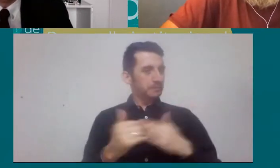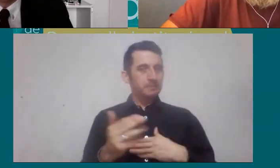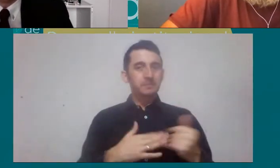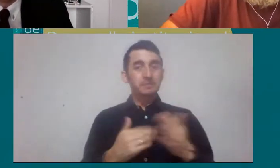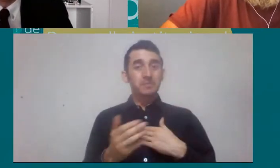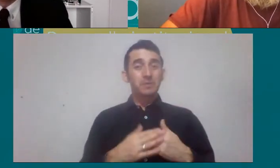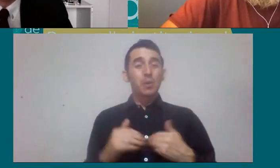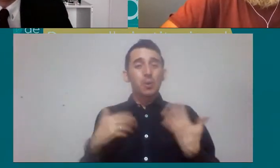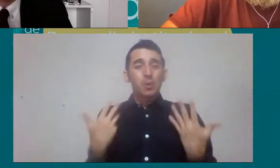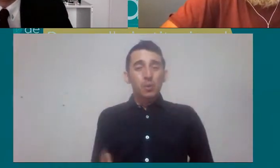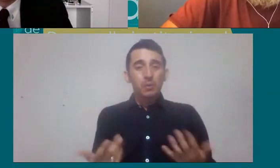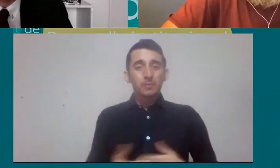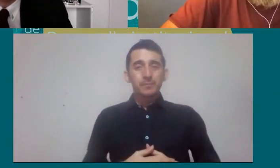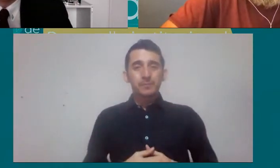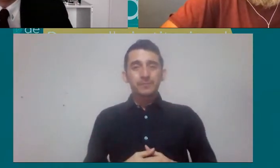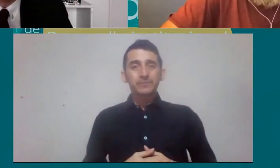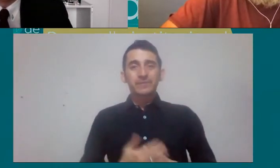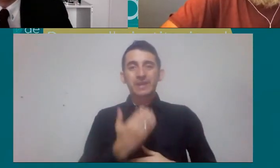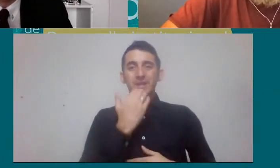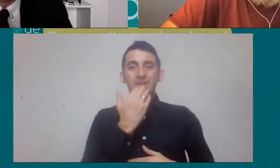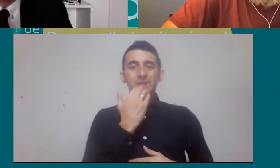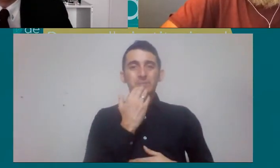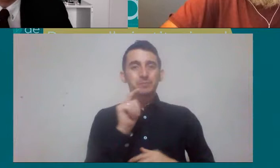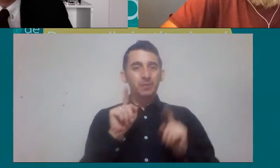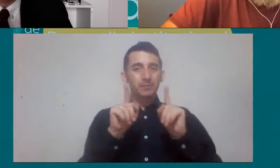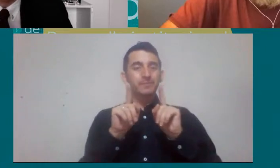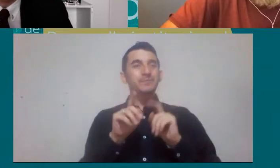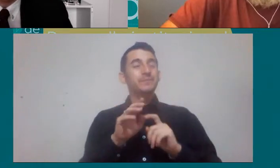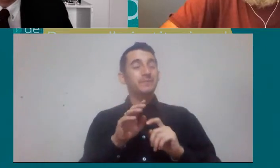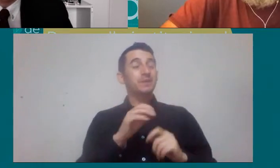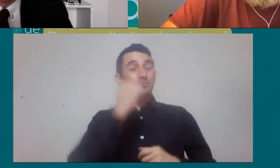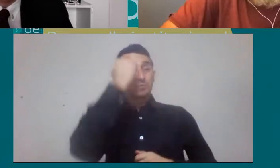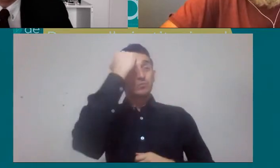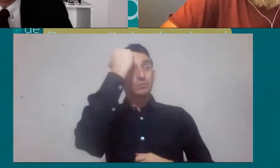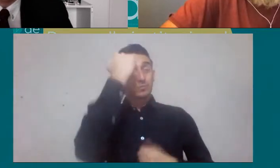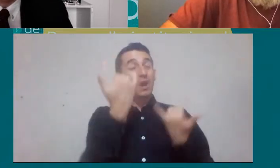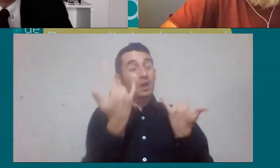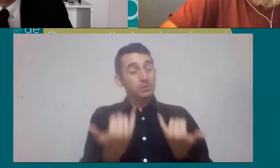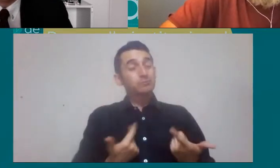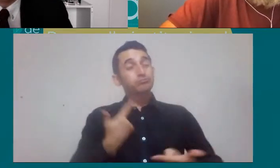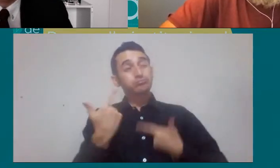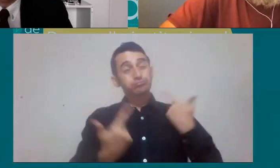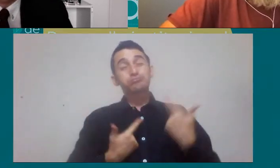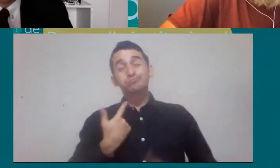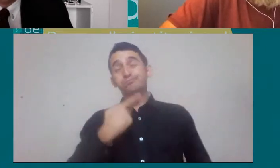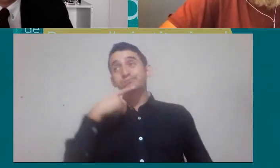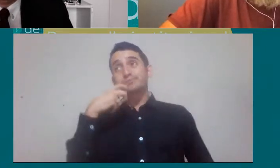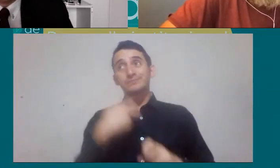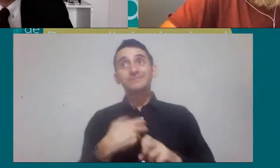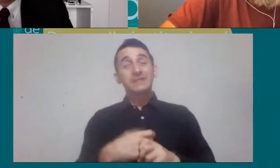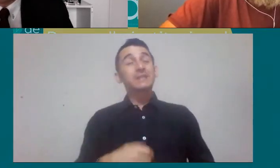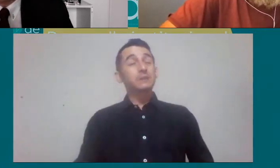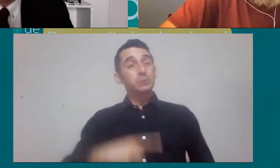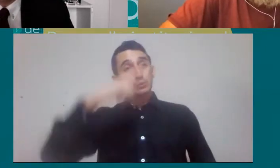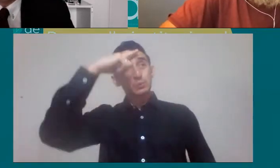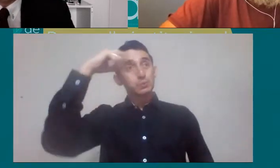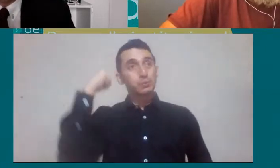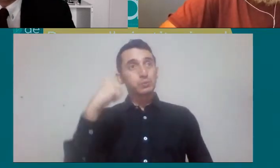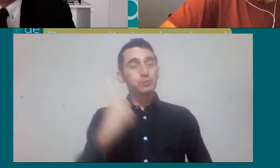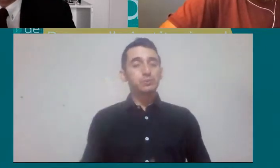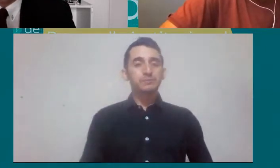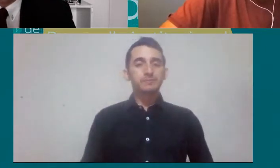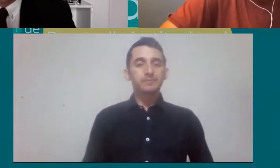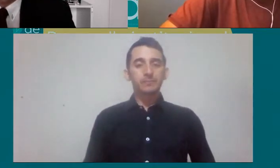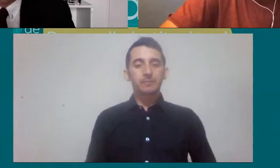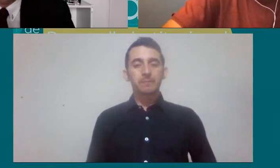tiempo por parte del docente salvaje. Claro que sí, ellos dicen